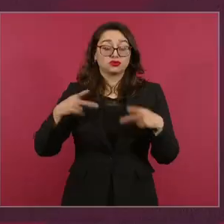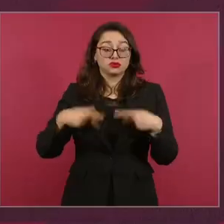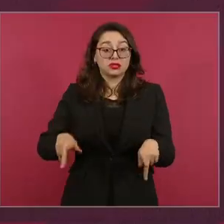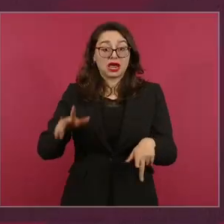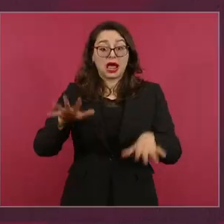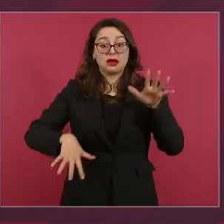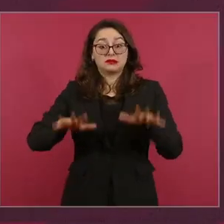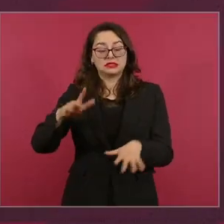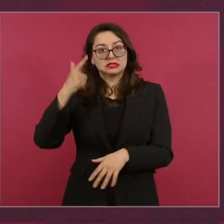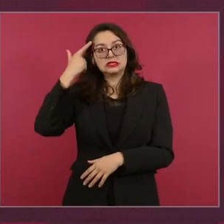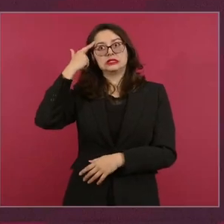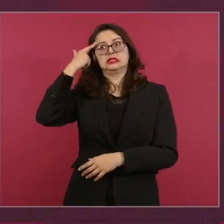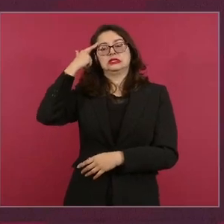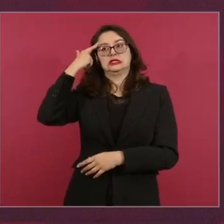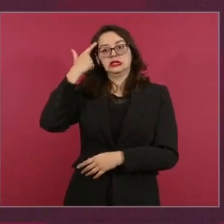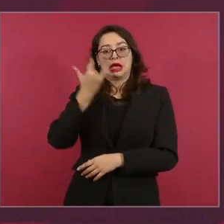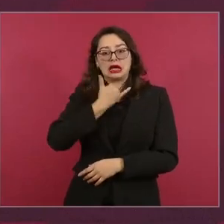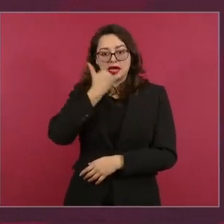en menos tiempo